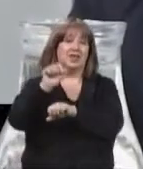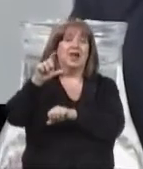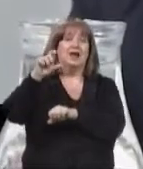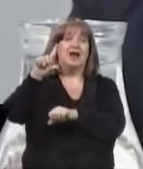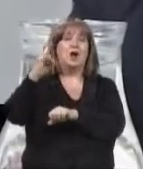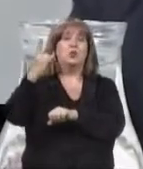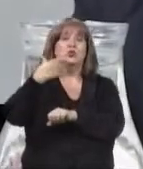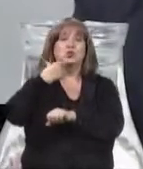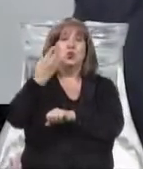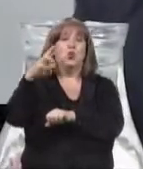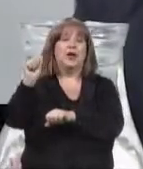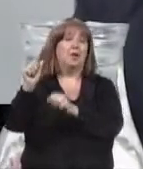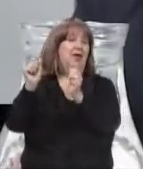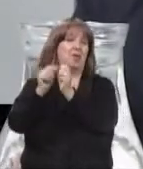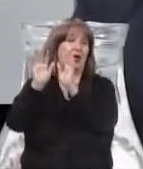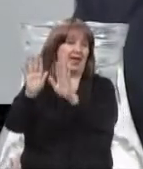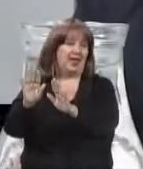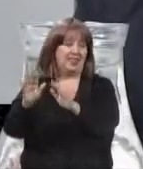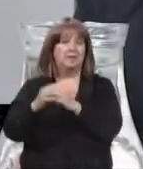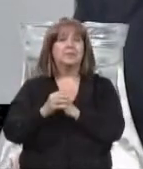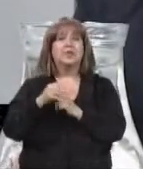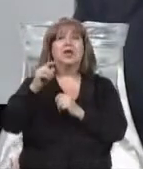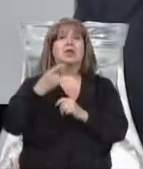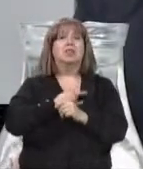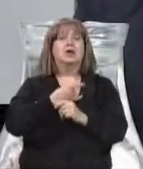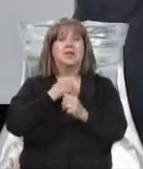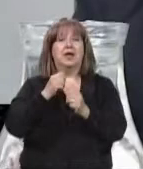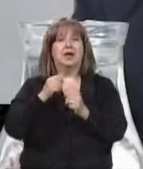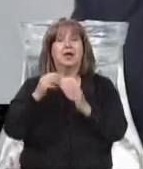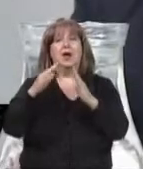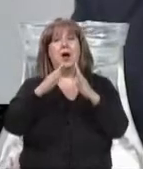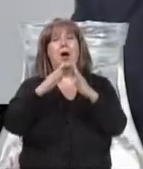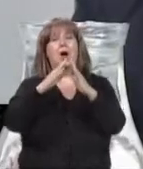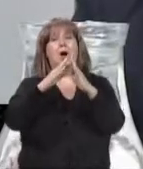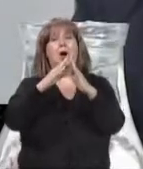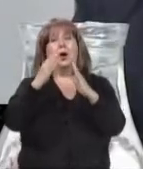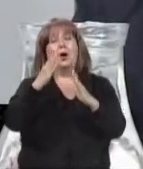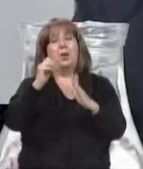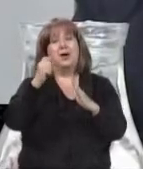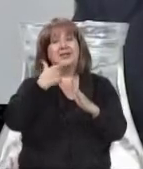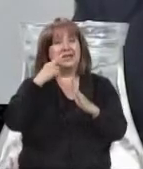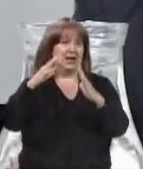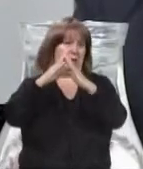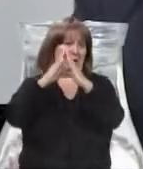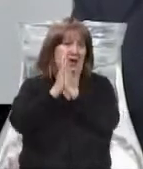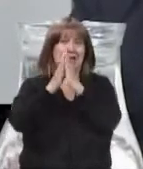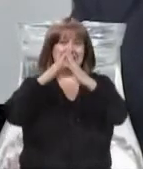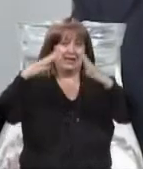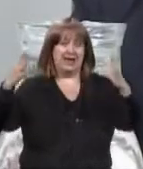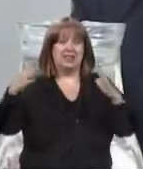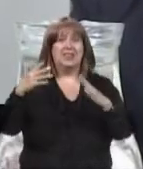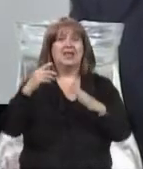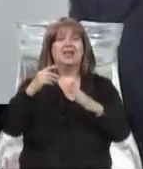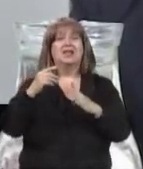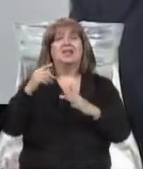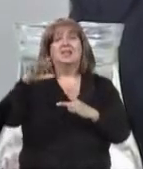mandan miel de la Basílica de Rosario, del Rosario de San Nicolás. Y bueno, me mandan también nueces